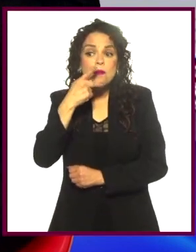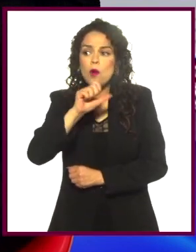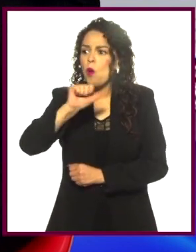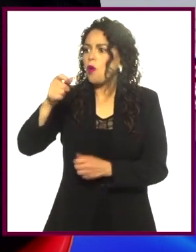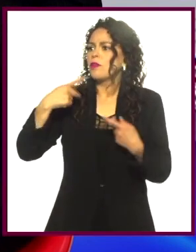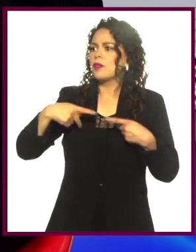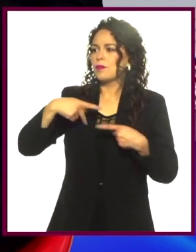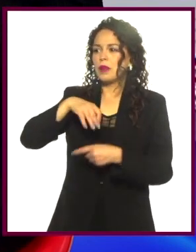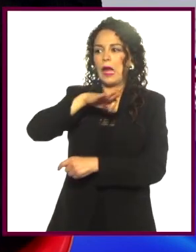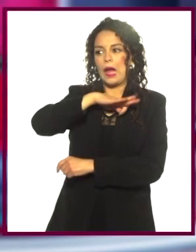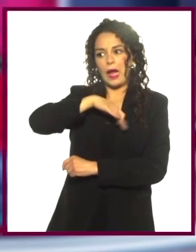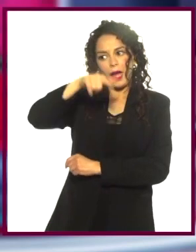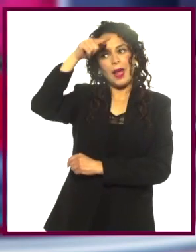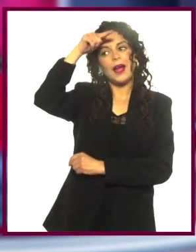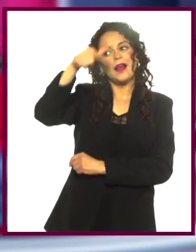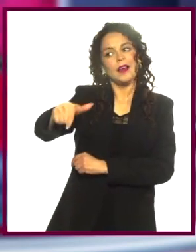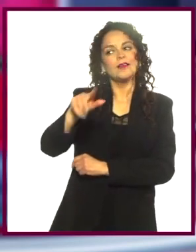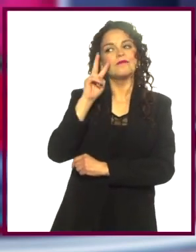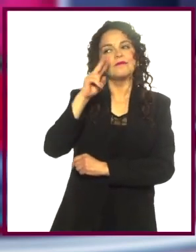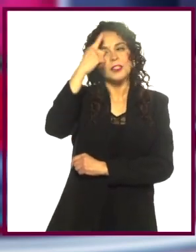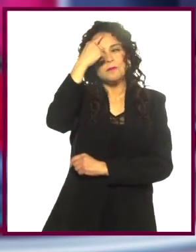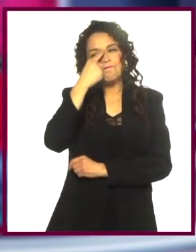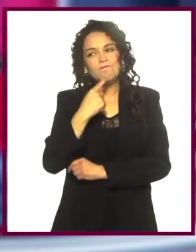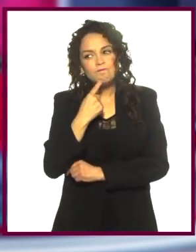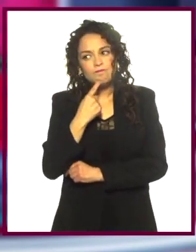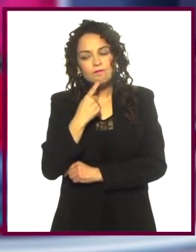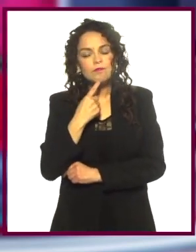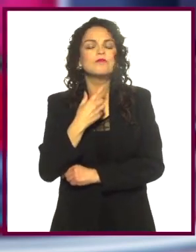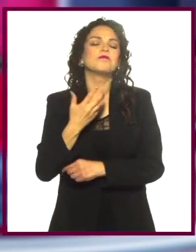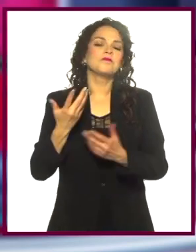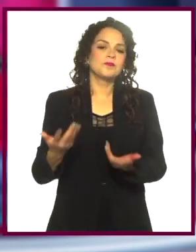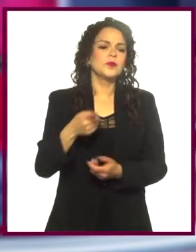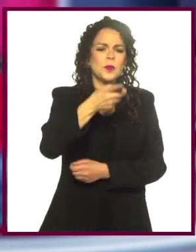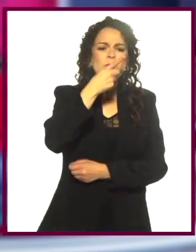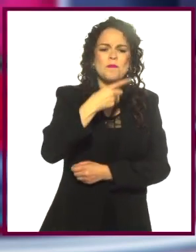lo podrá notar. ¿Y qué nos puede decir sobre el canal?